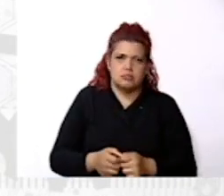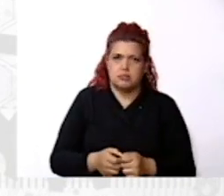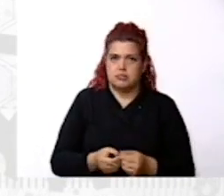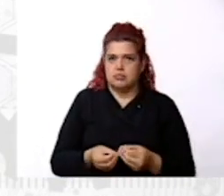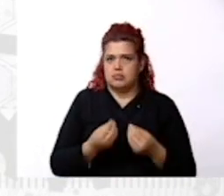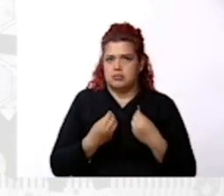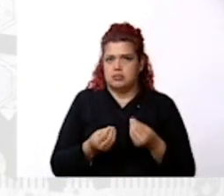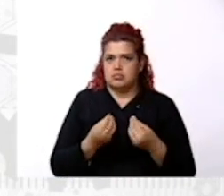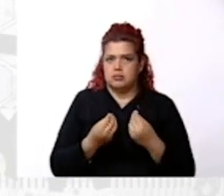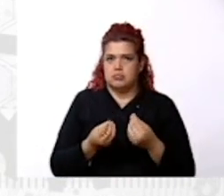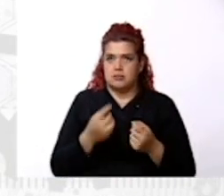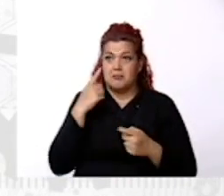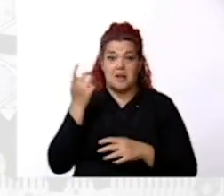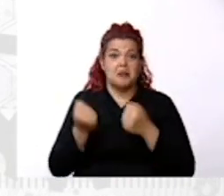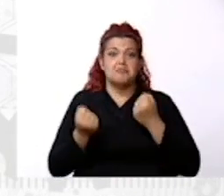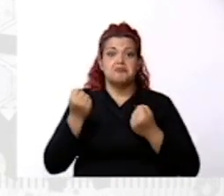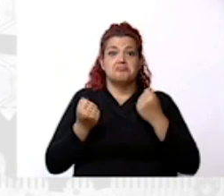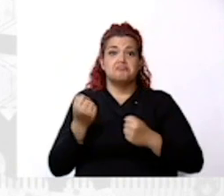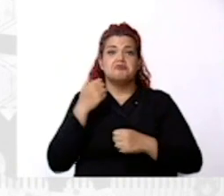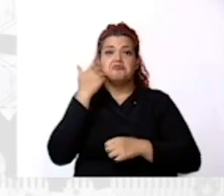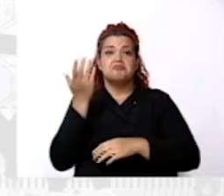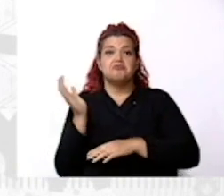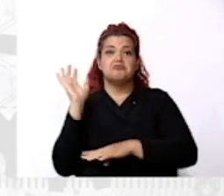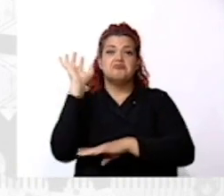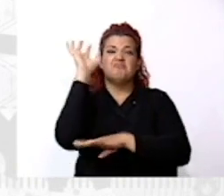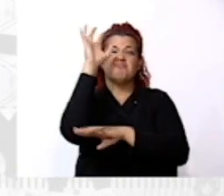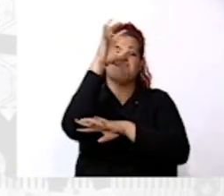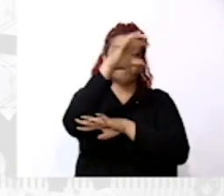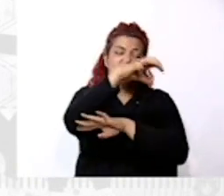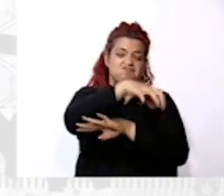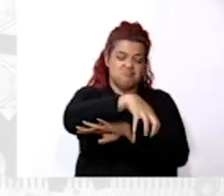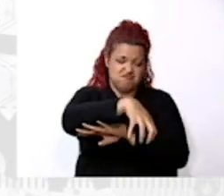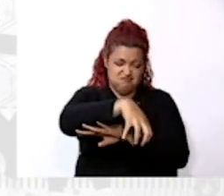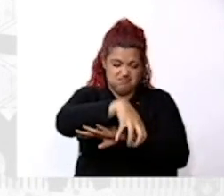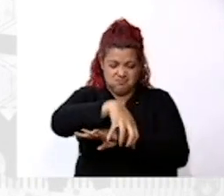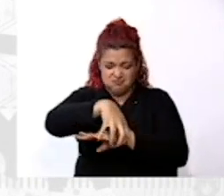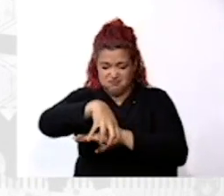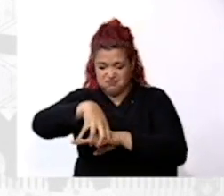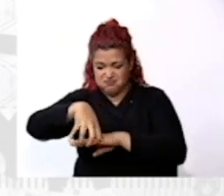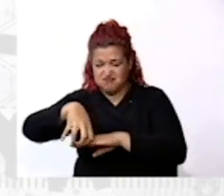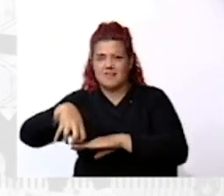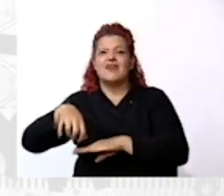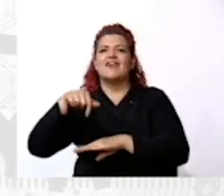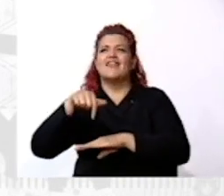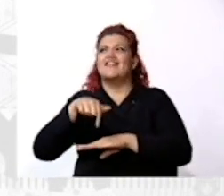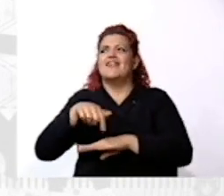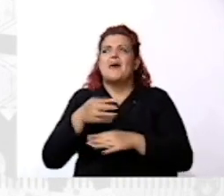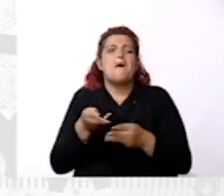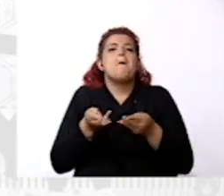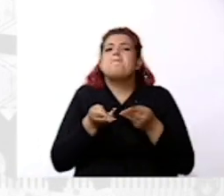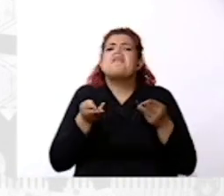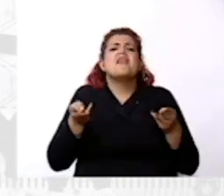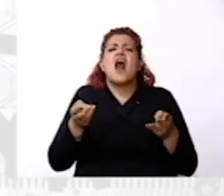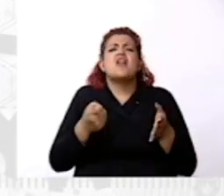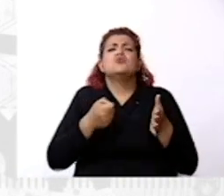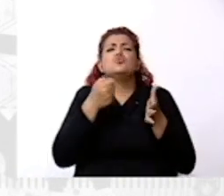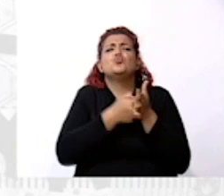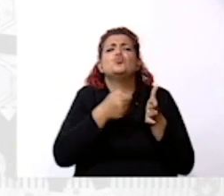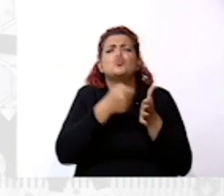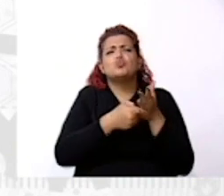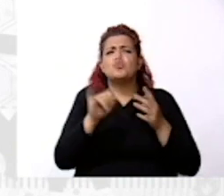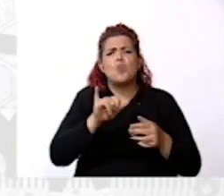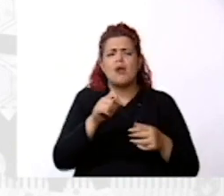Con una excavadora como esta, que también está hecho de un material durísimo como lo es el